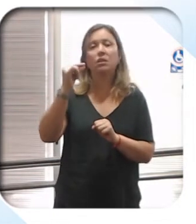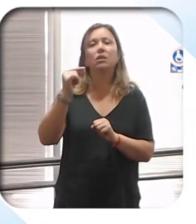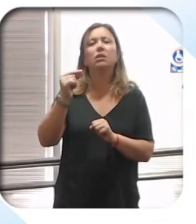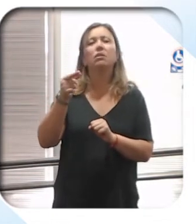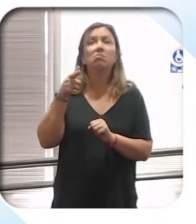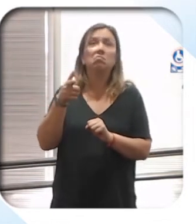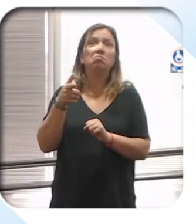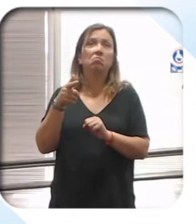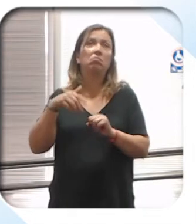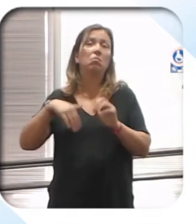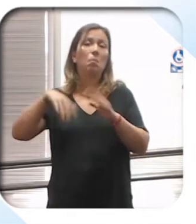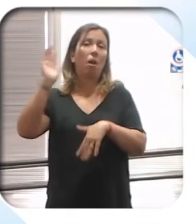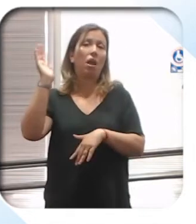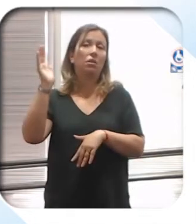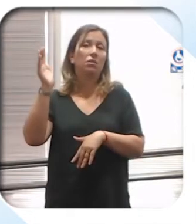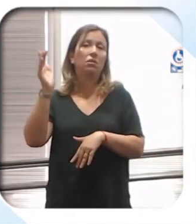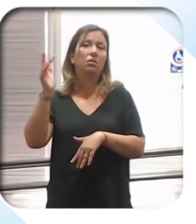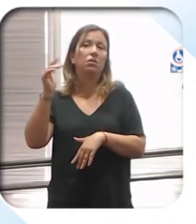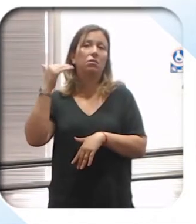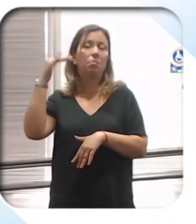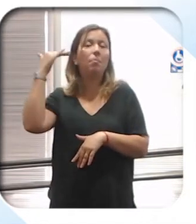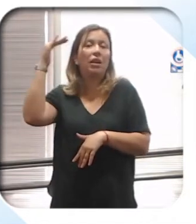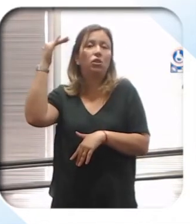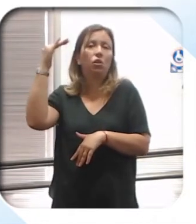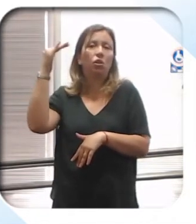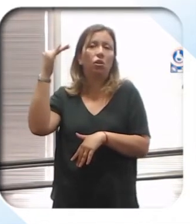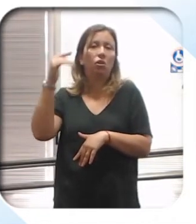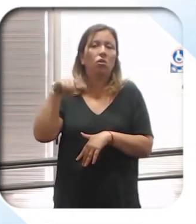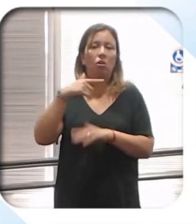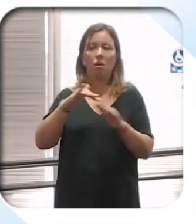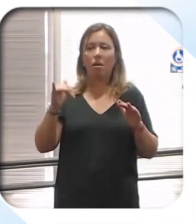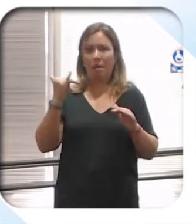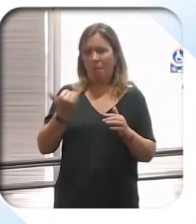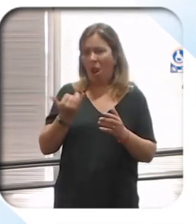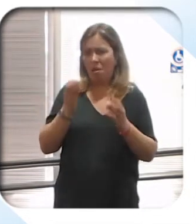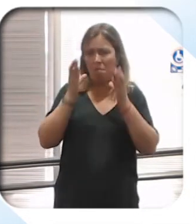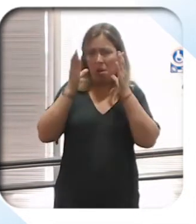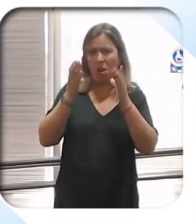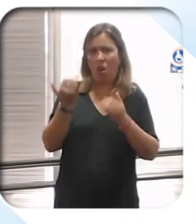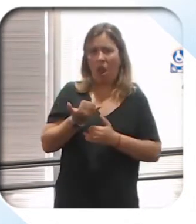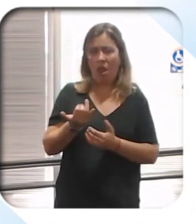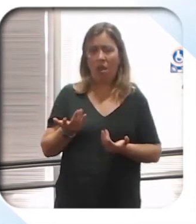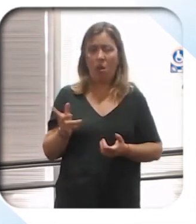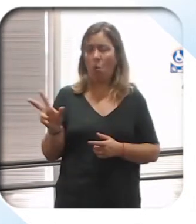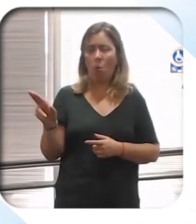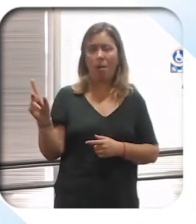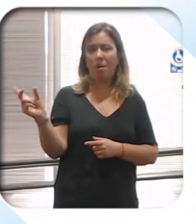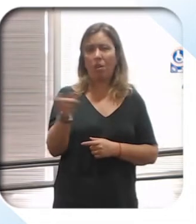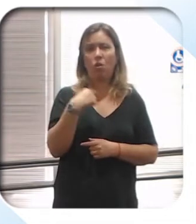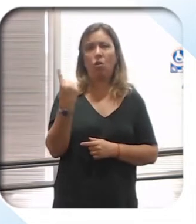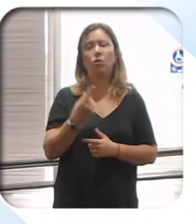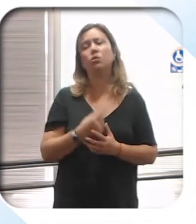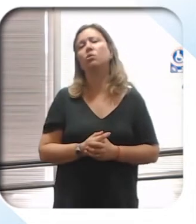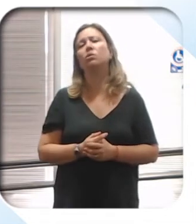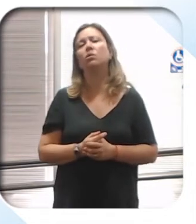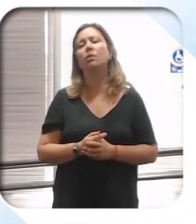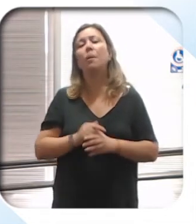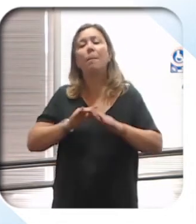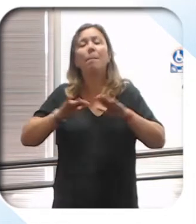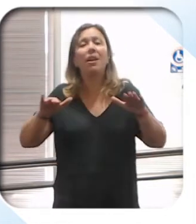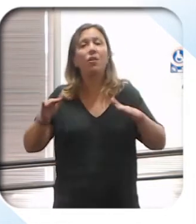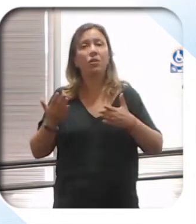son, sí, mayores que otro niño, pero los riesgos siguen siendo igual en los